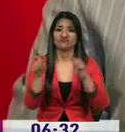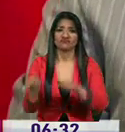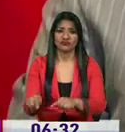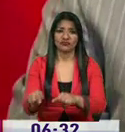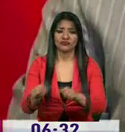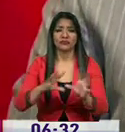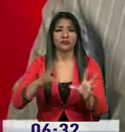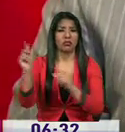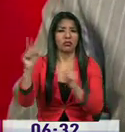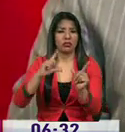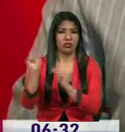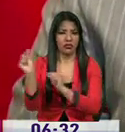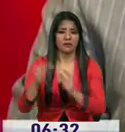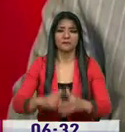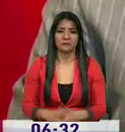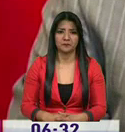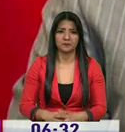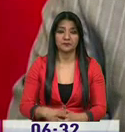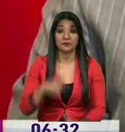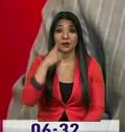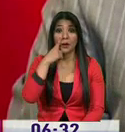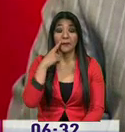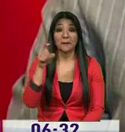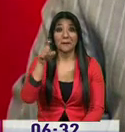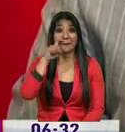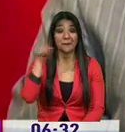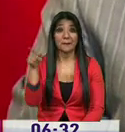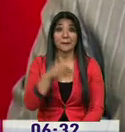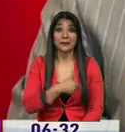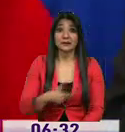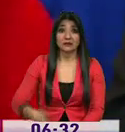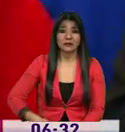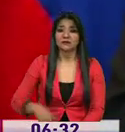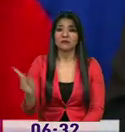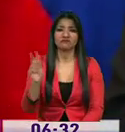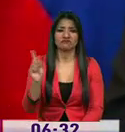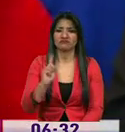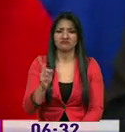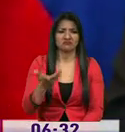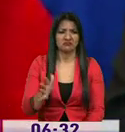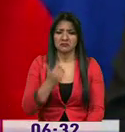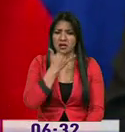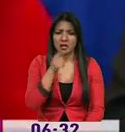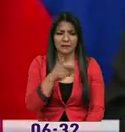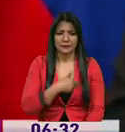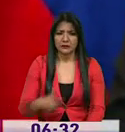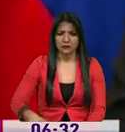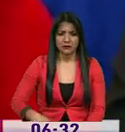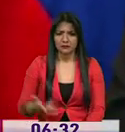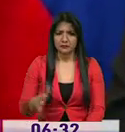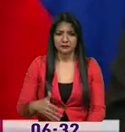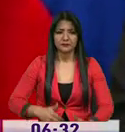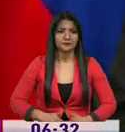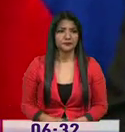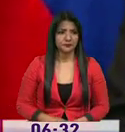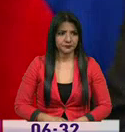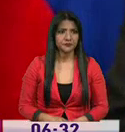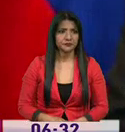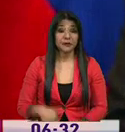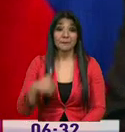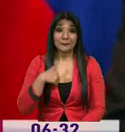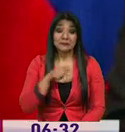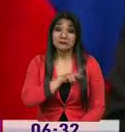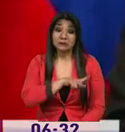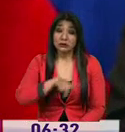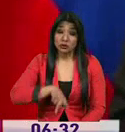me voy a referir jamás al señor Maduro como el presidente porque no lo es. I expressed my personal appreciation.